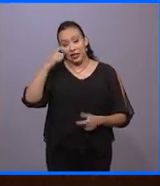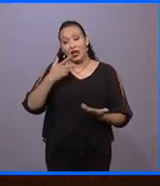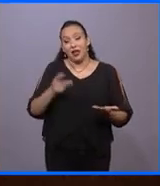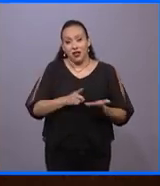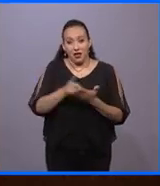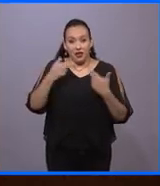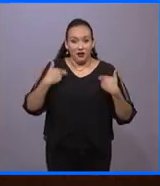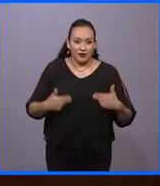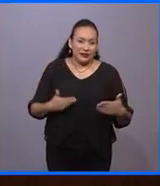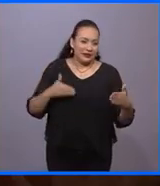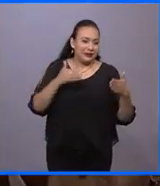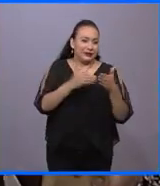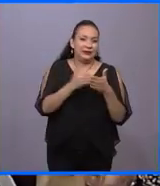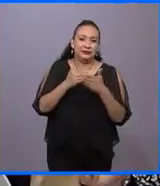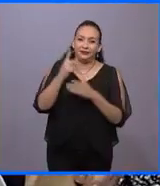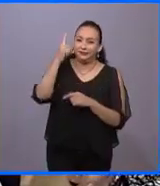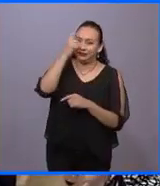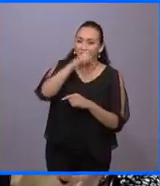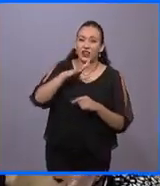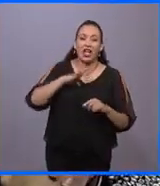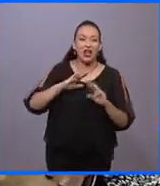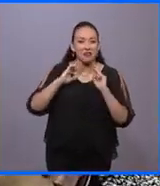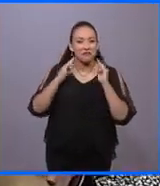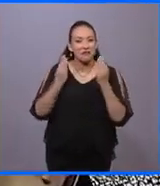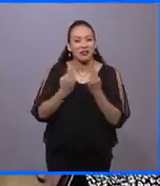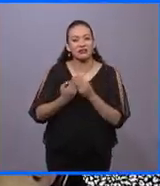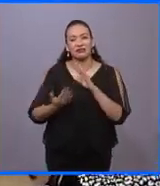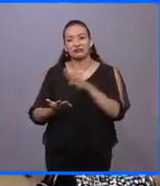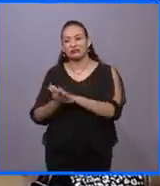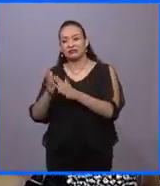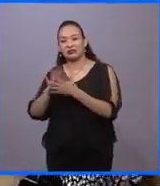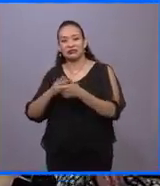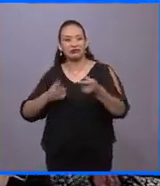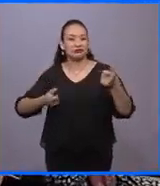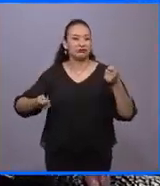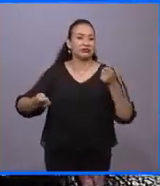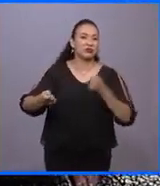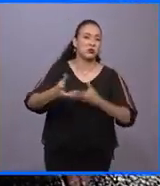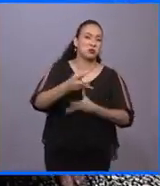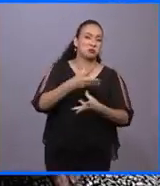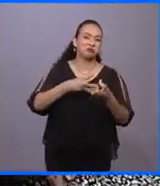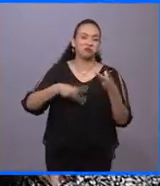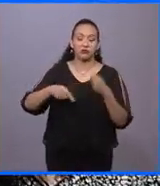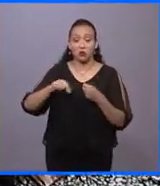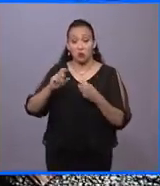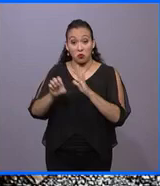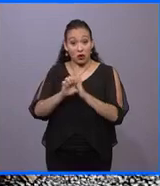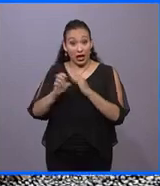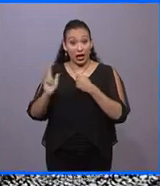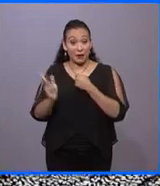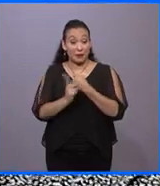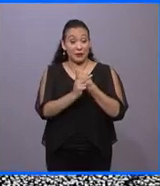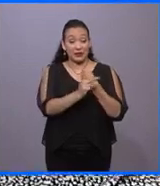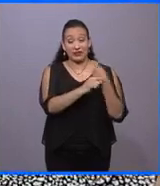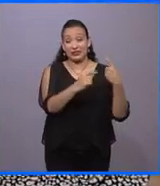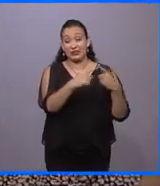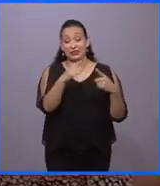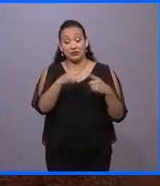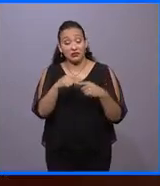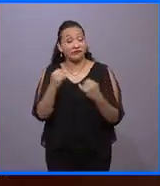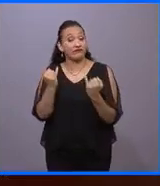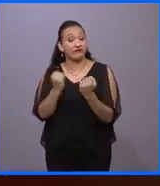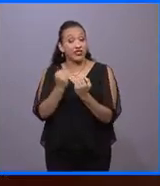derechos humanos y la presencia de crimen organizado, corrupción, impunidad en países con debilidad institucional